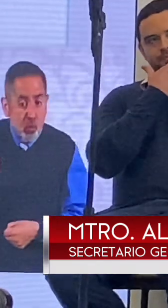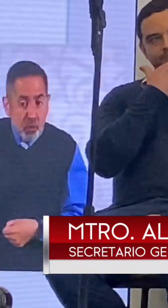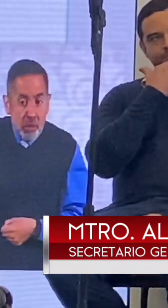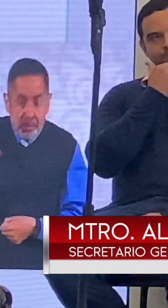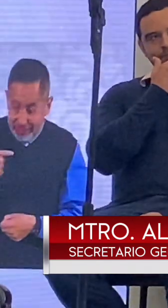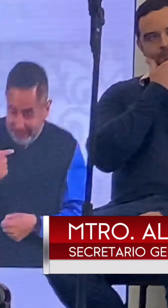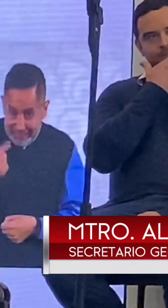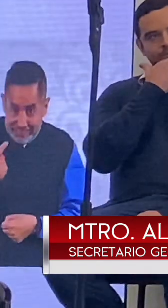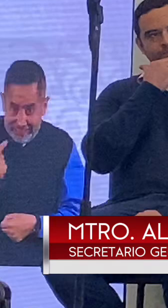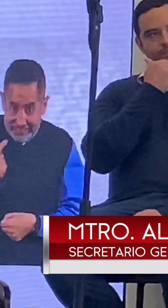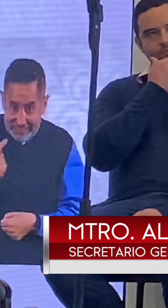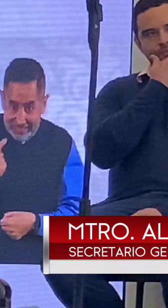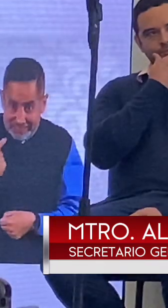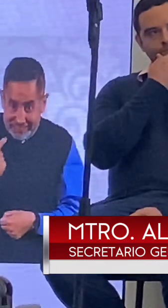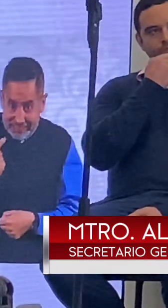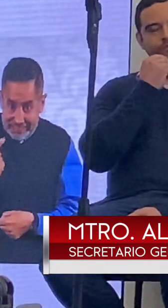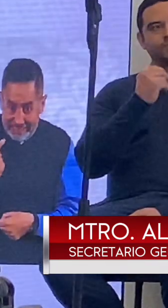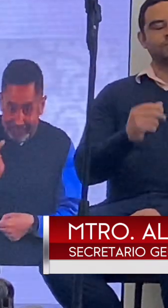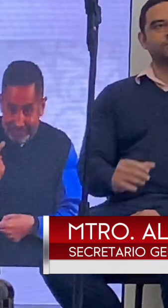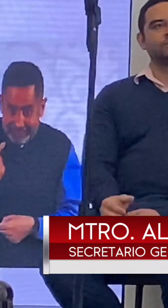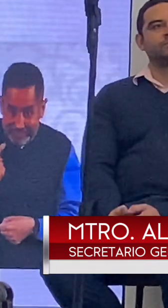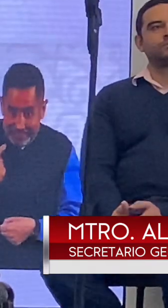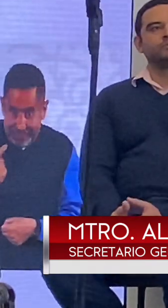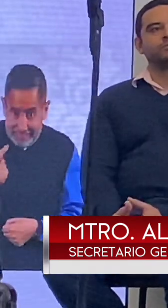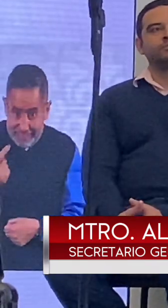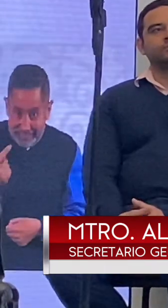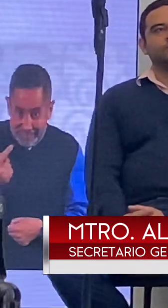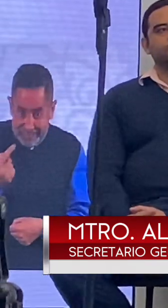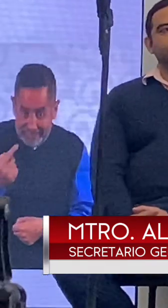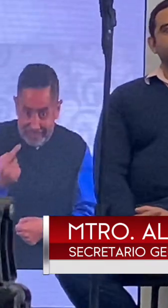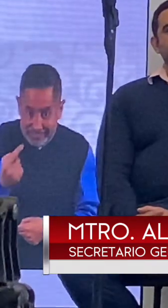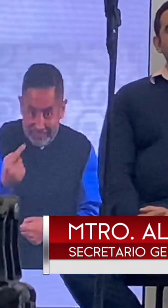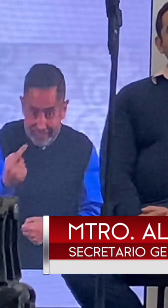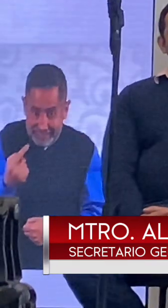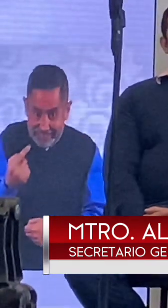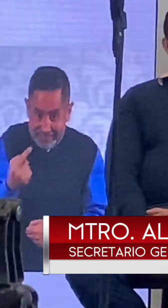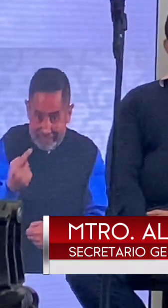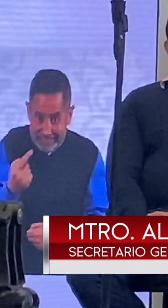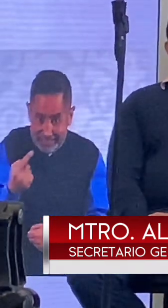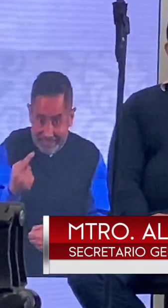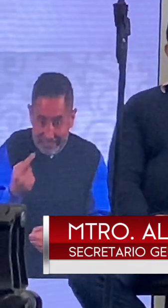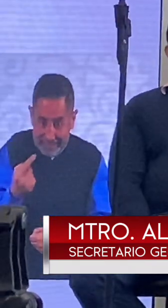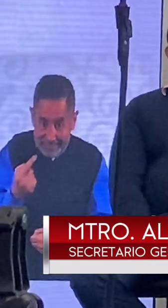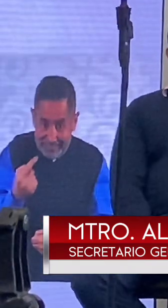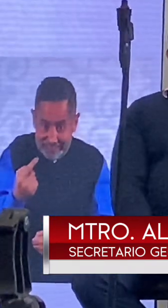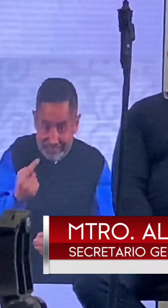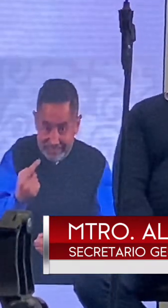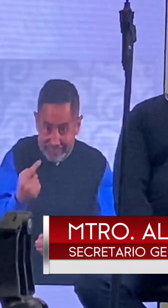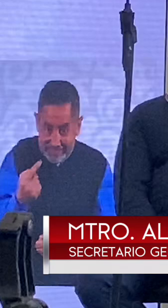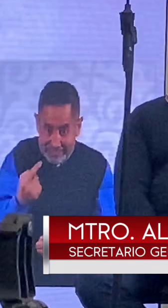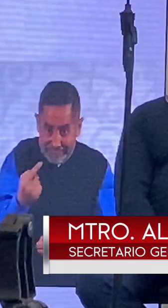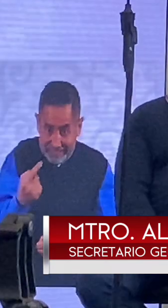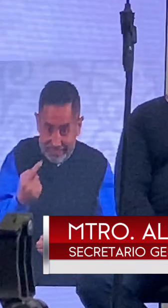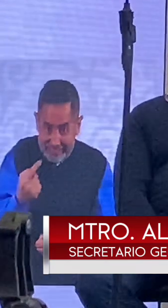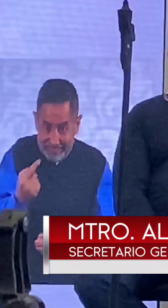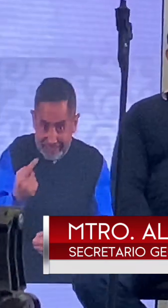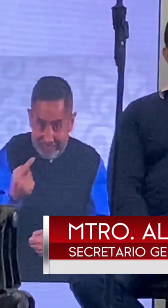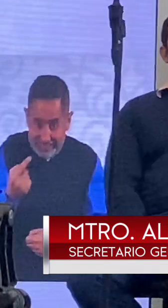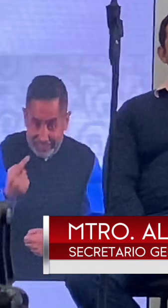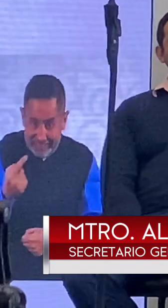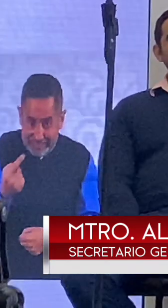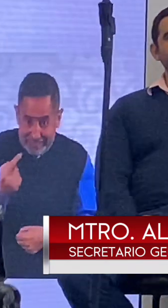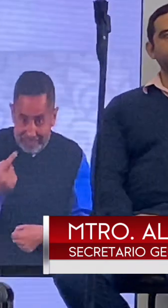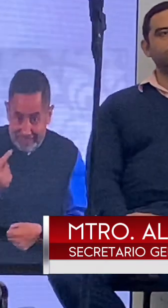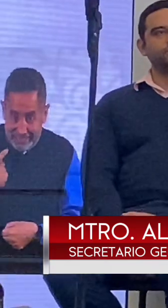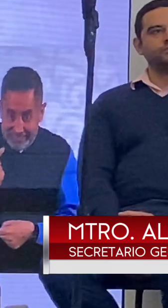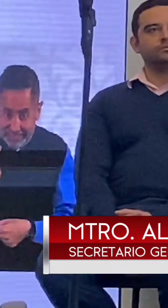los 12, incluso hasta los 35 años, está precisamente el tema de la formación profesional. Hay una